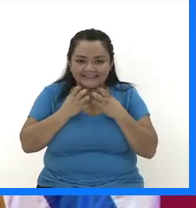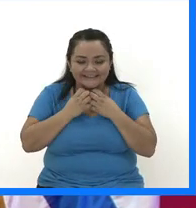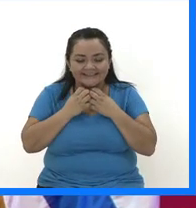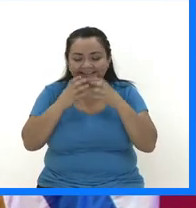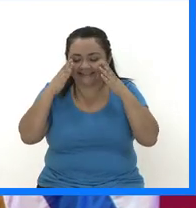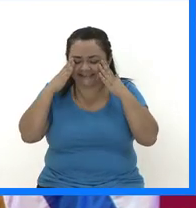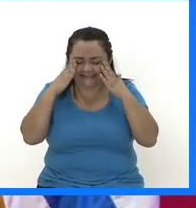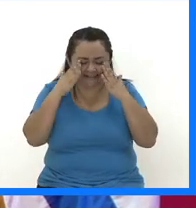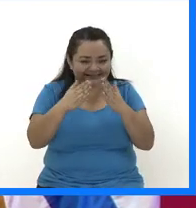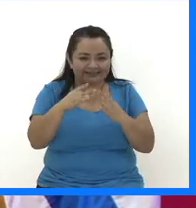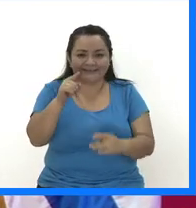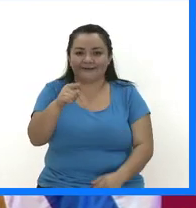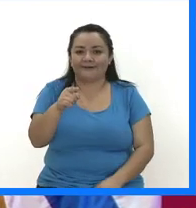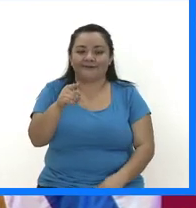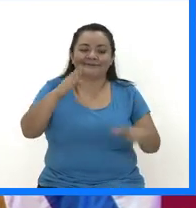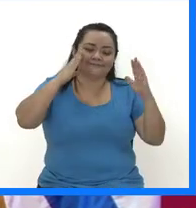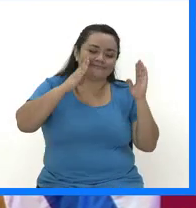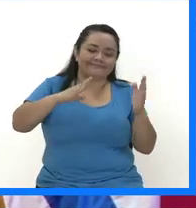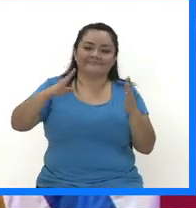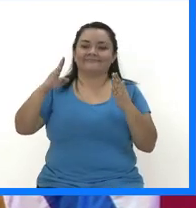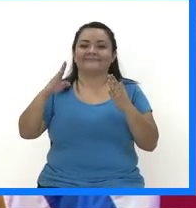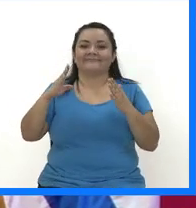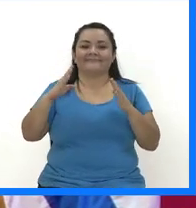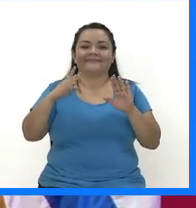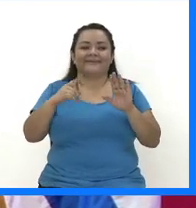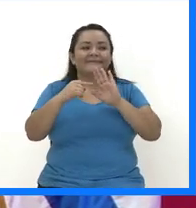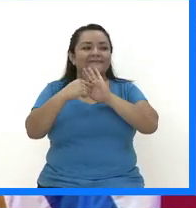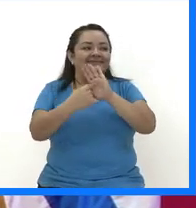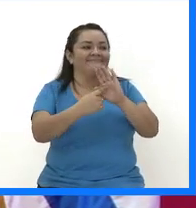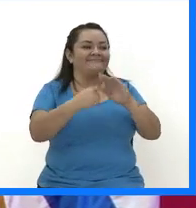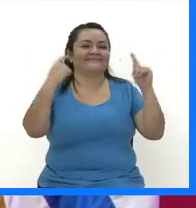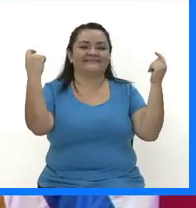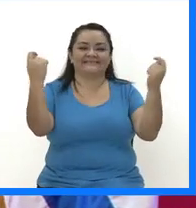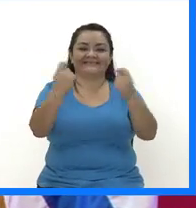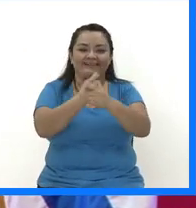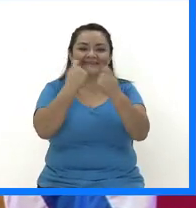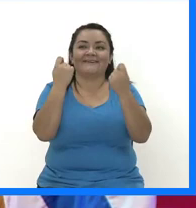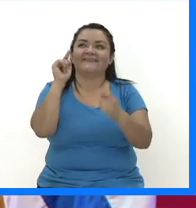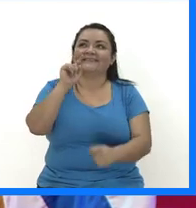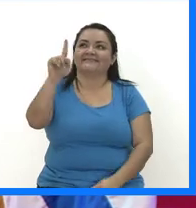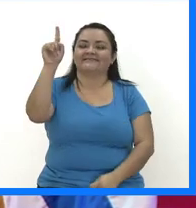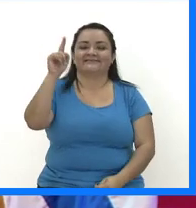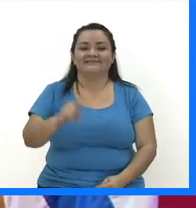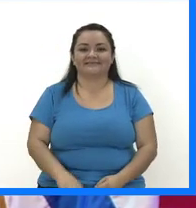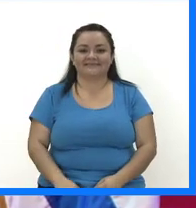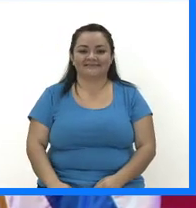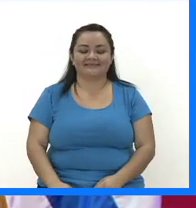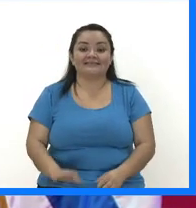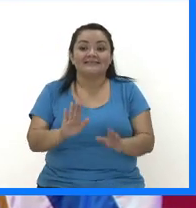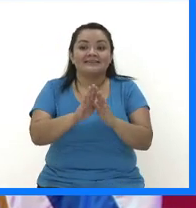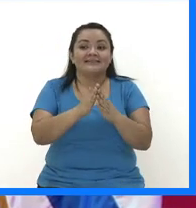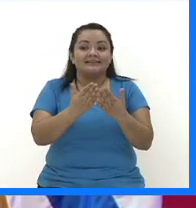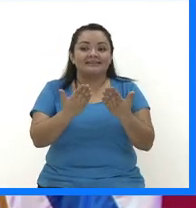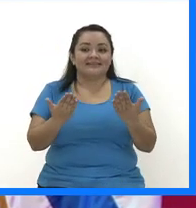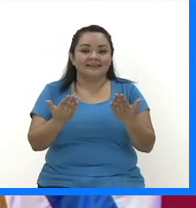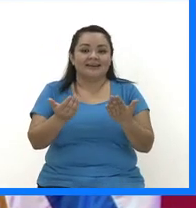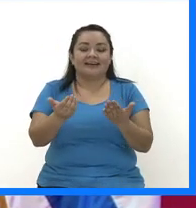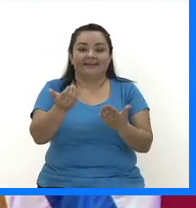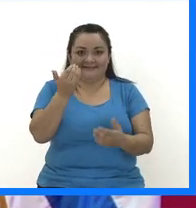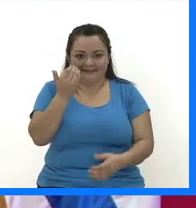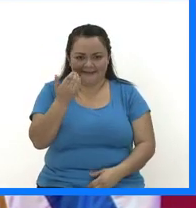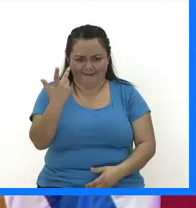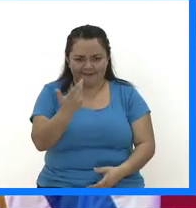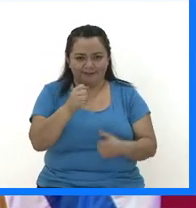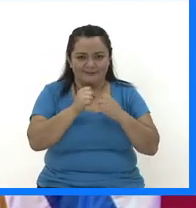te convertirás en un trofeo para la honra y gloria de dios la biblia nos está diciendo si quiere